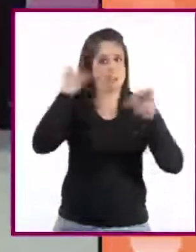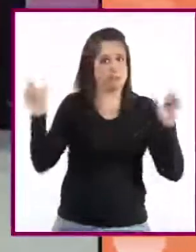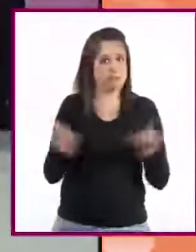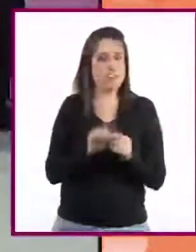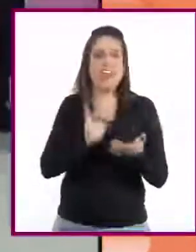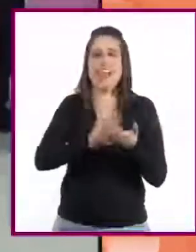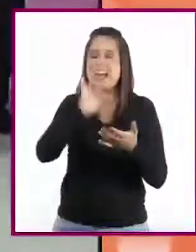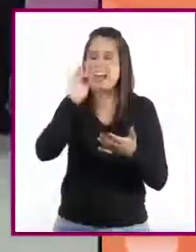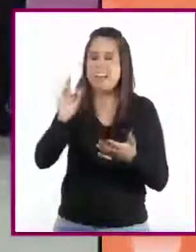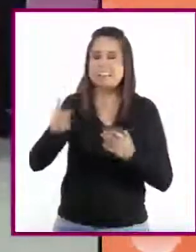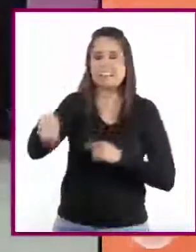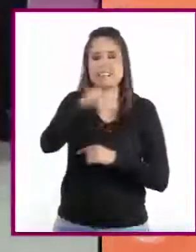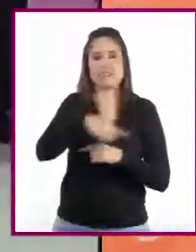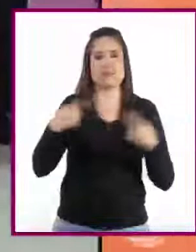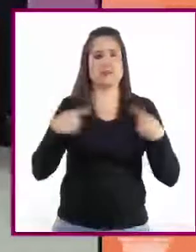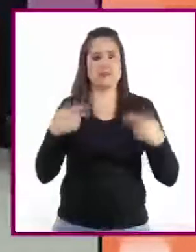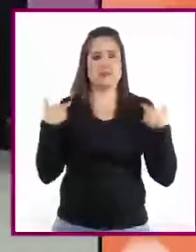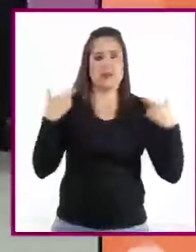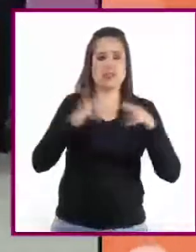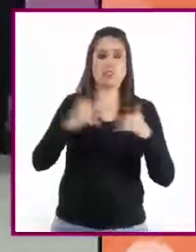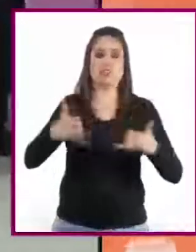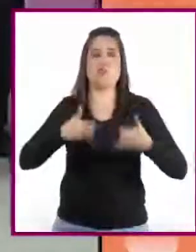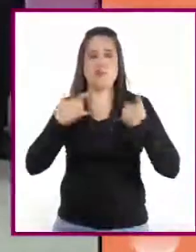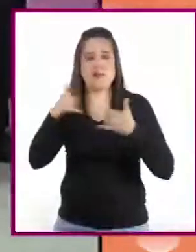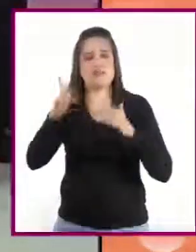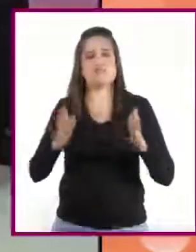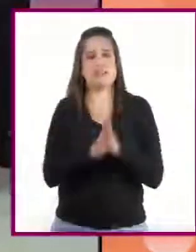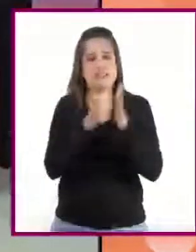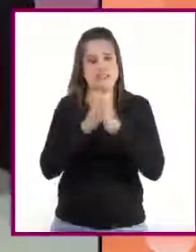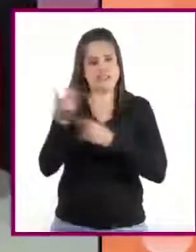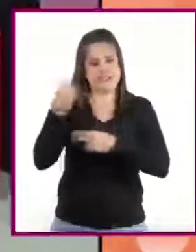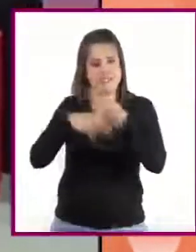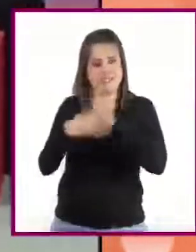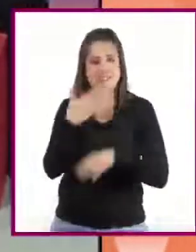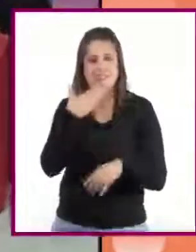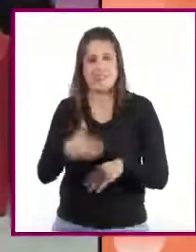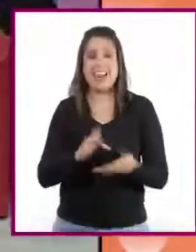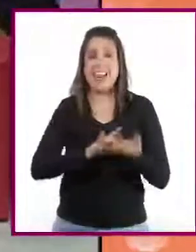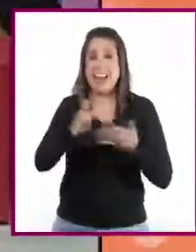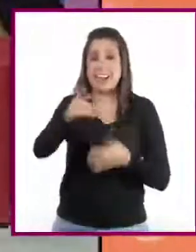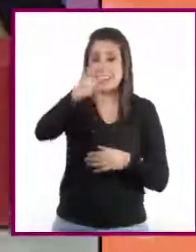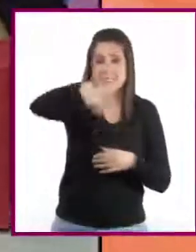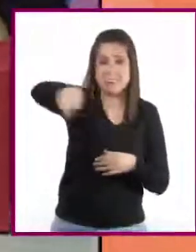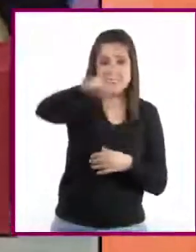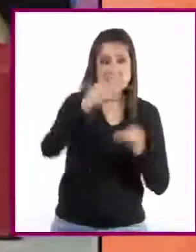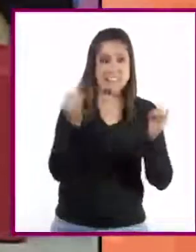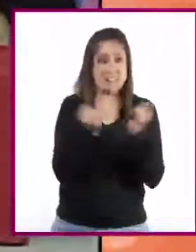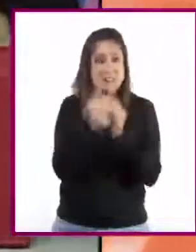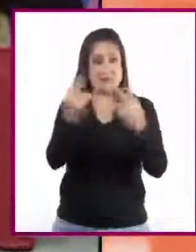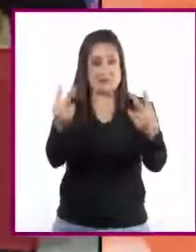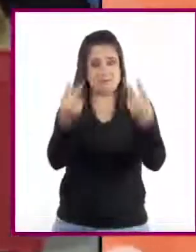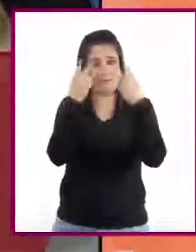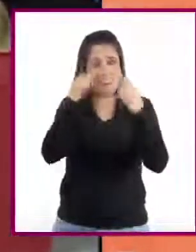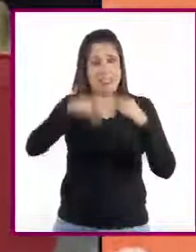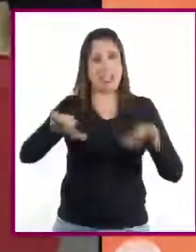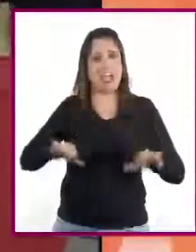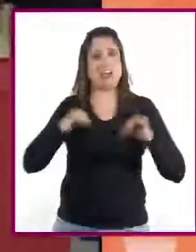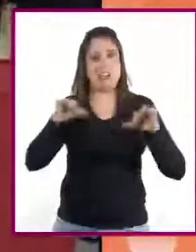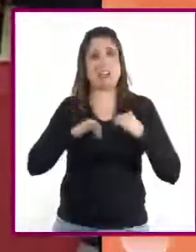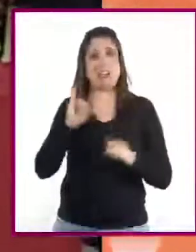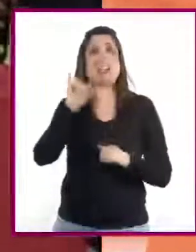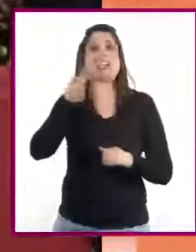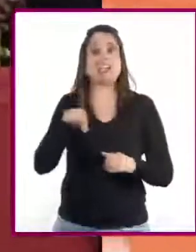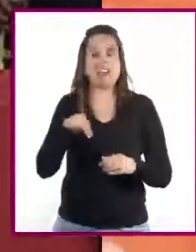hoy. Agradecemos a nuestros especialistas y a los jóvenes por haber estado con nosotros. Gracias a ustedes también por haber estado aquí en Adolescentes